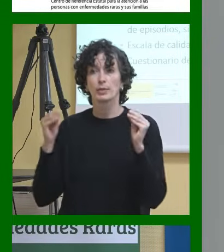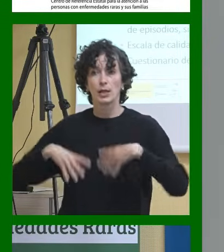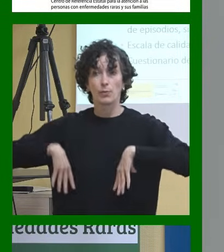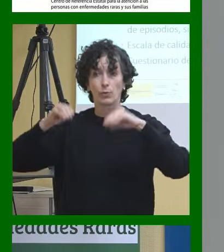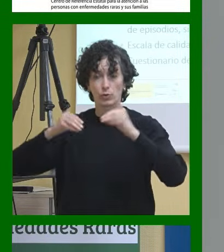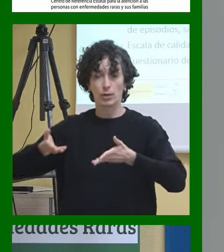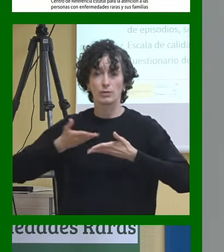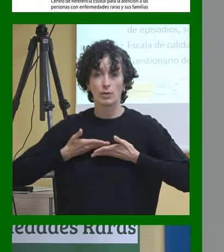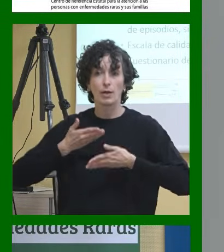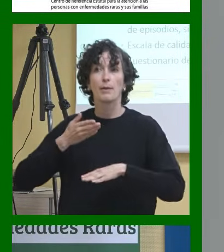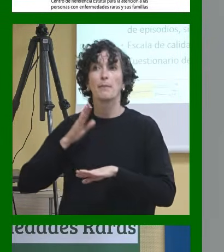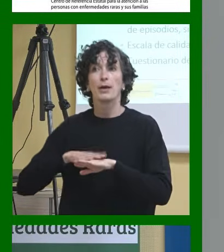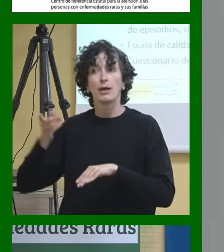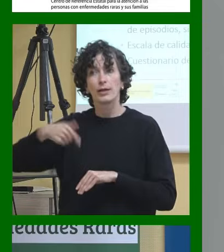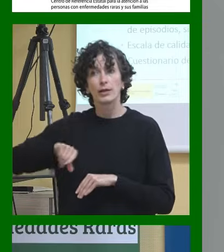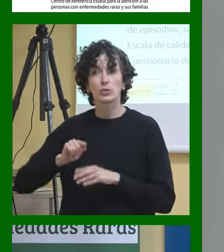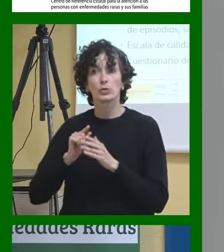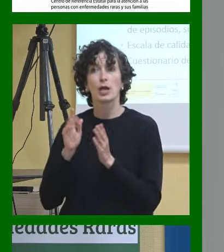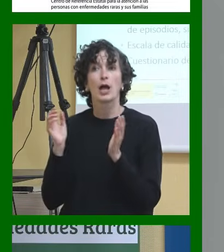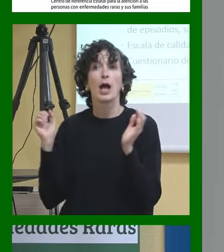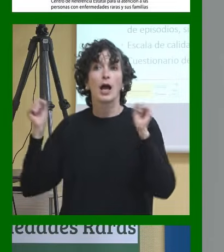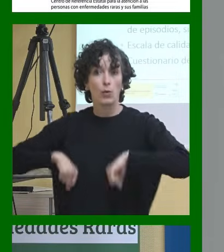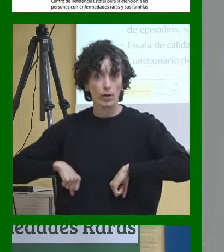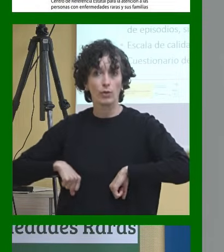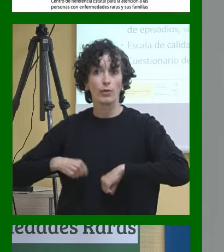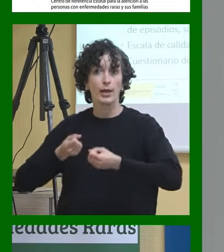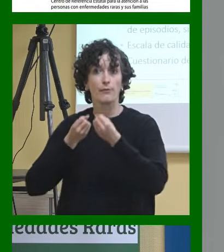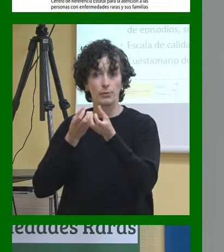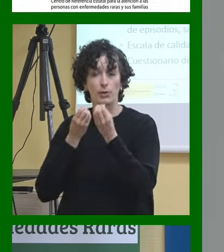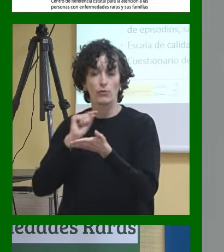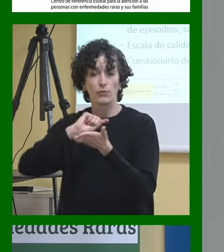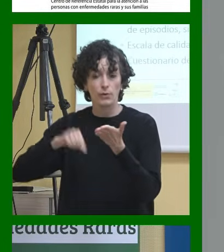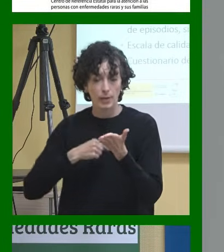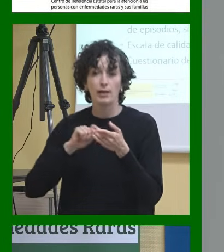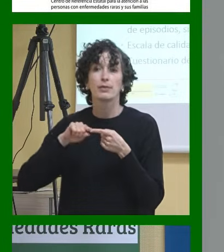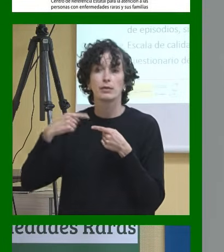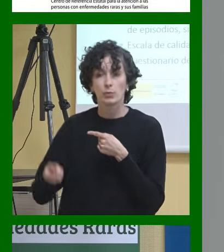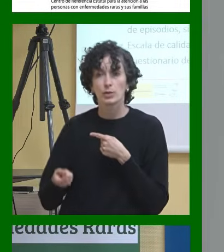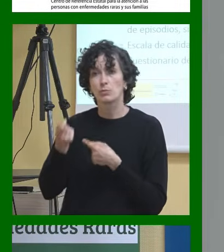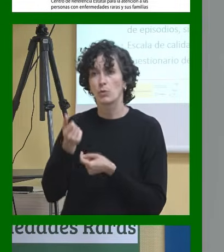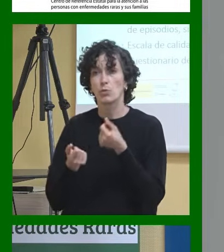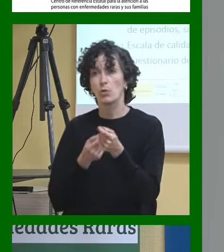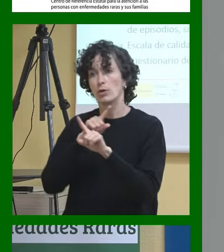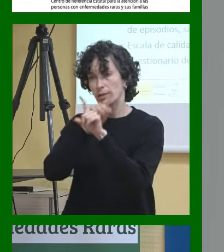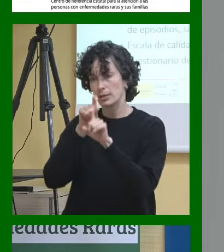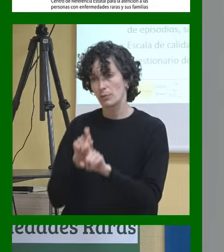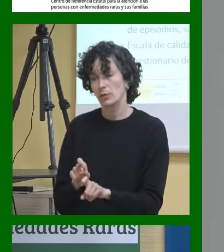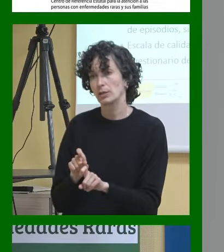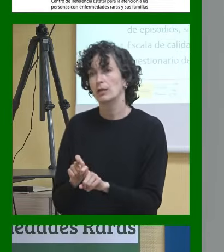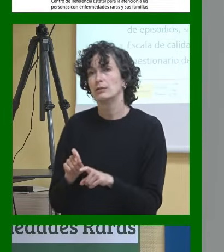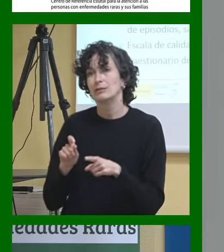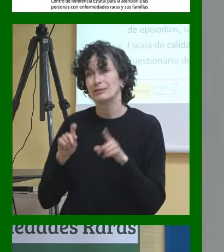Burgos, para que firmaran el consentimiento informado y después fueran respondiendo a preguntas sobre